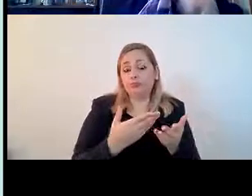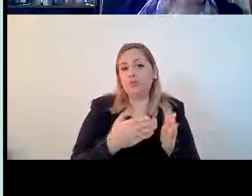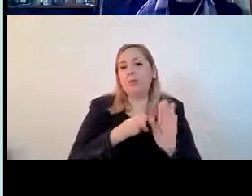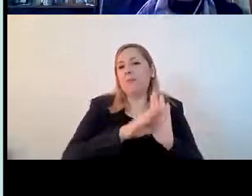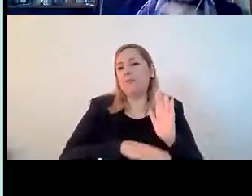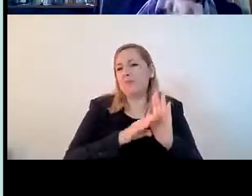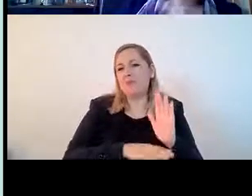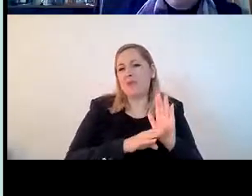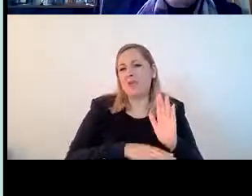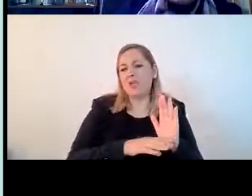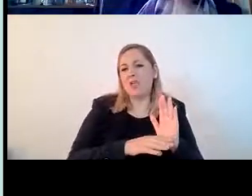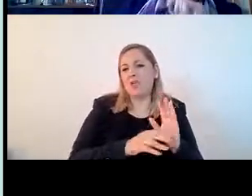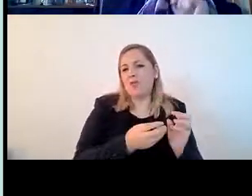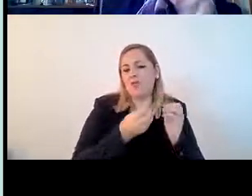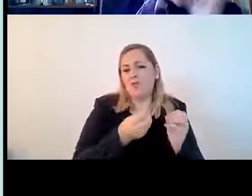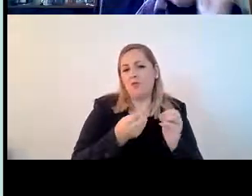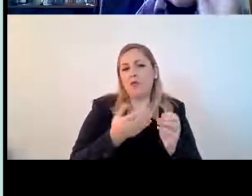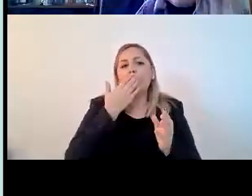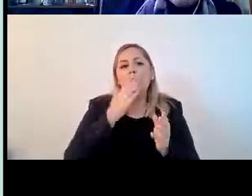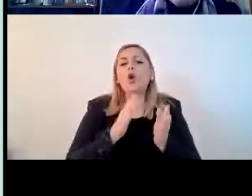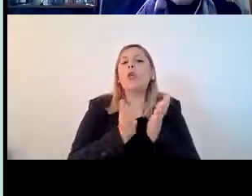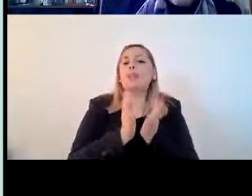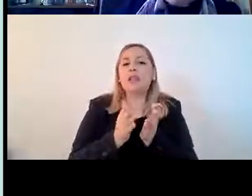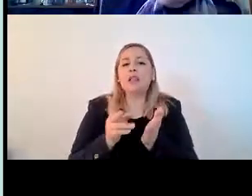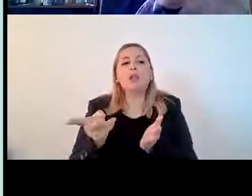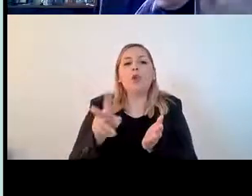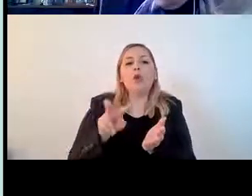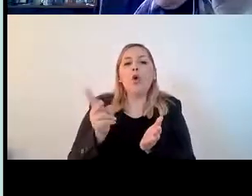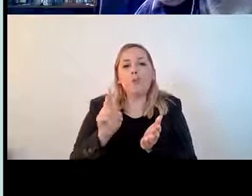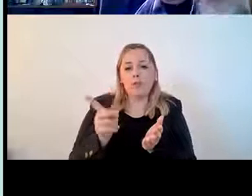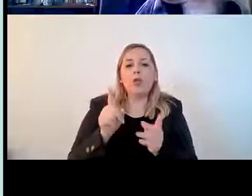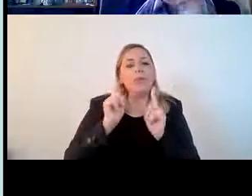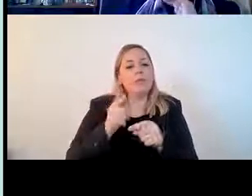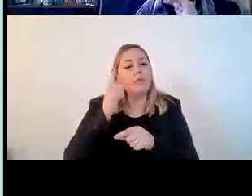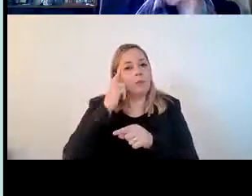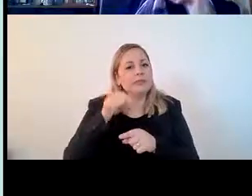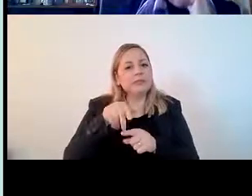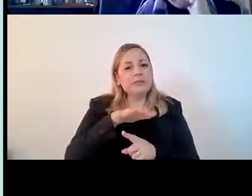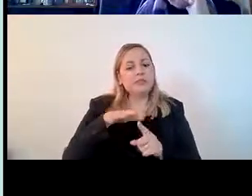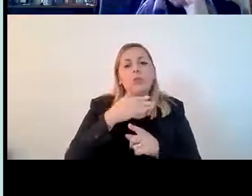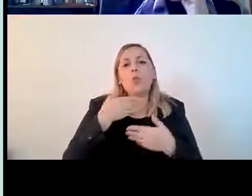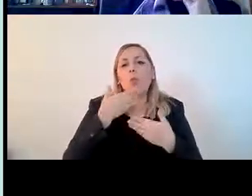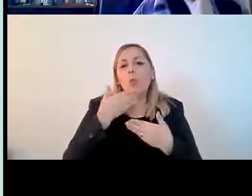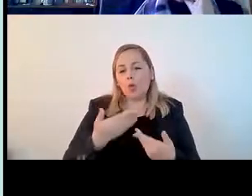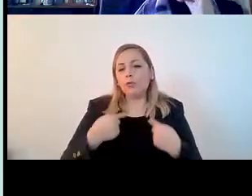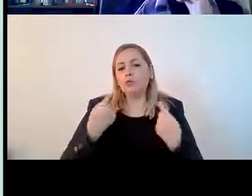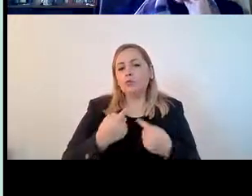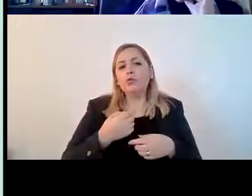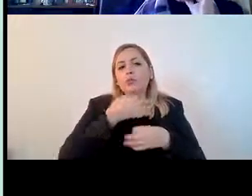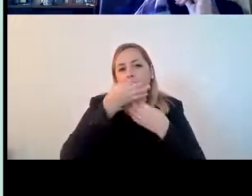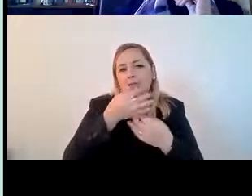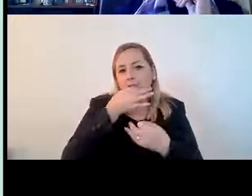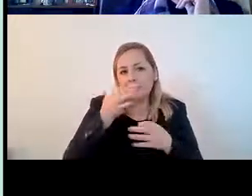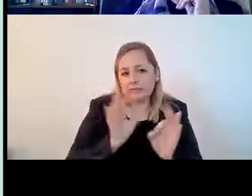que los tratamientos combinados. Así que debemos considerar esta situación cuando recomendamos una terapia. ¿Qué hay con